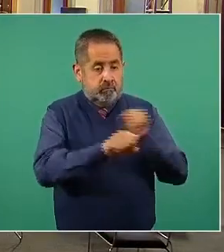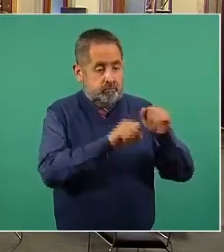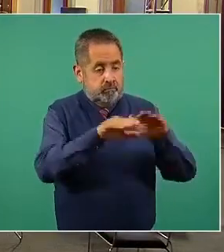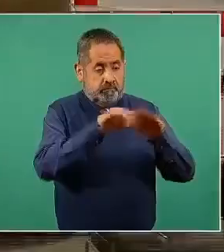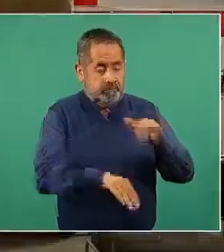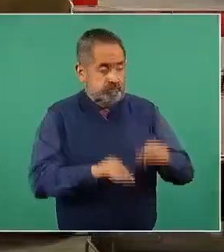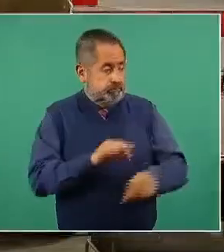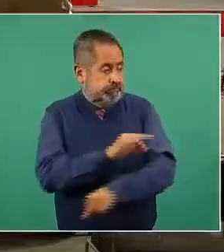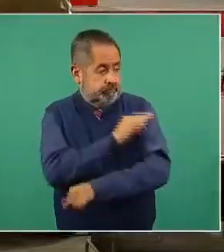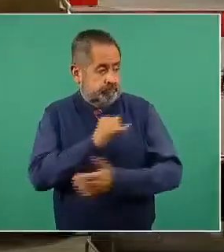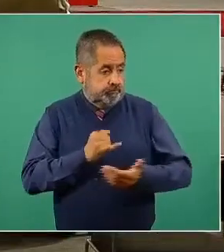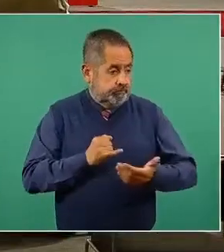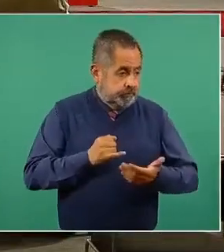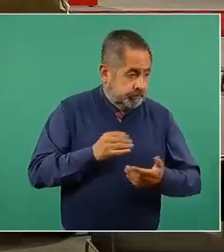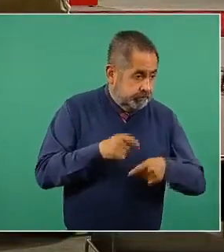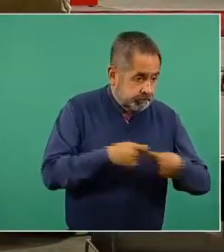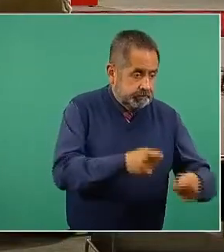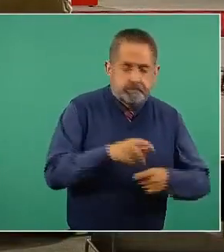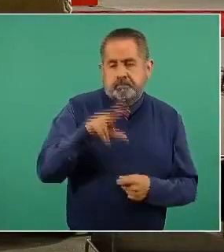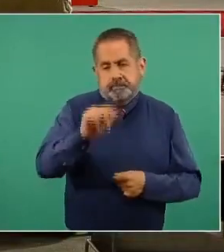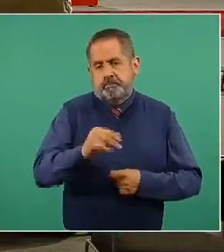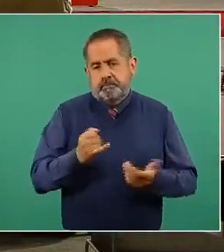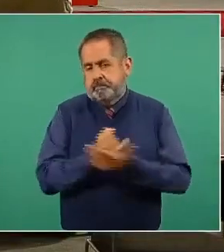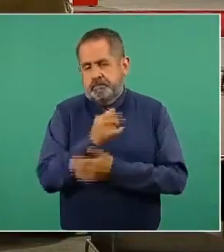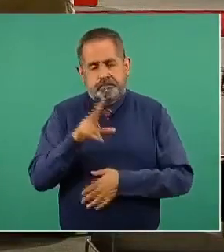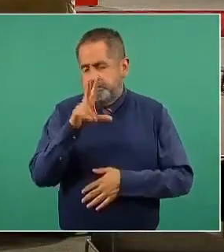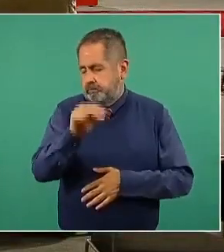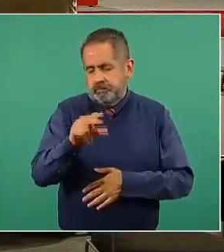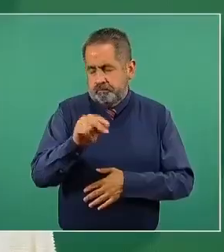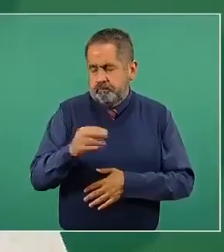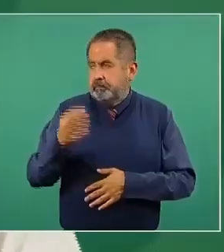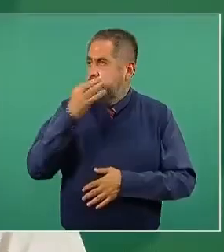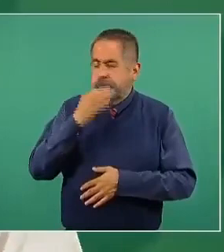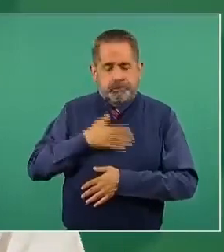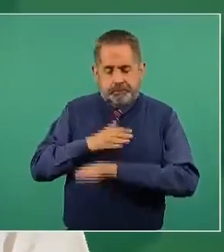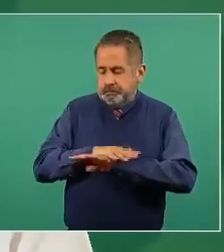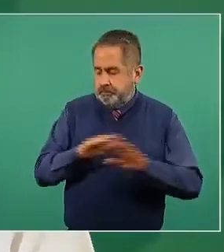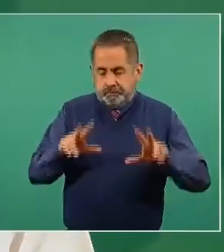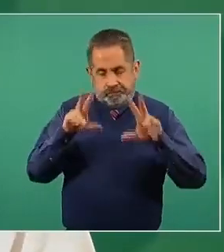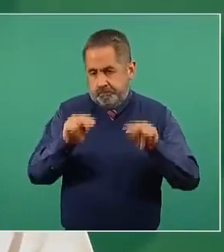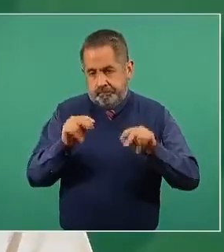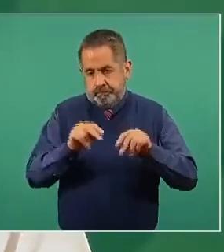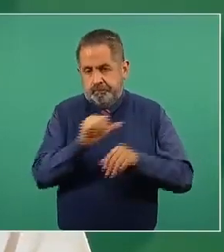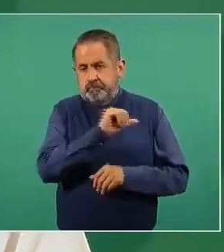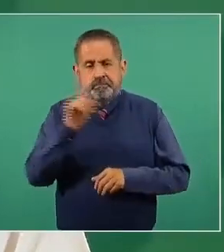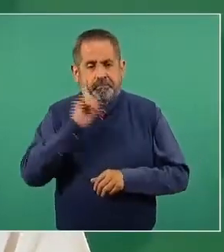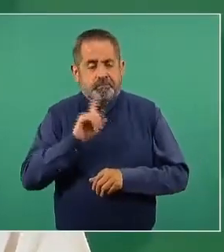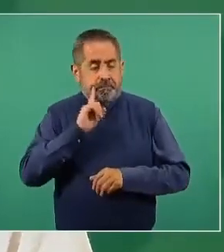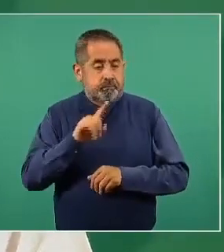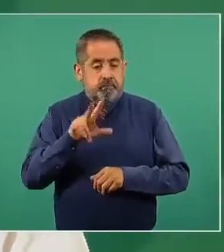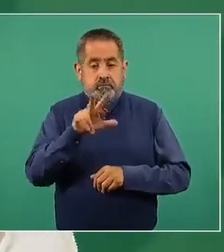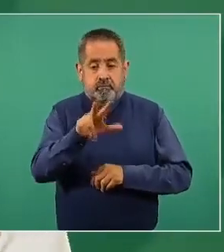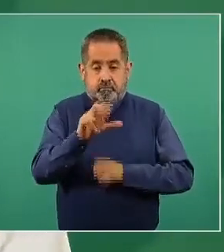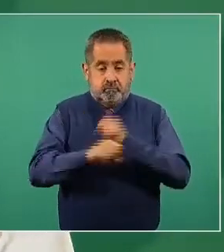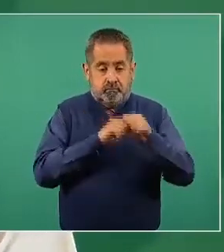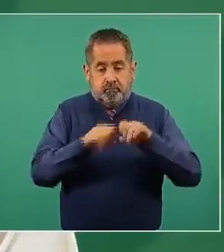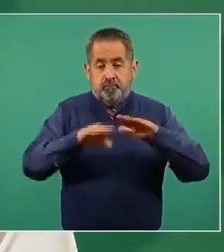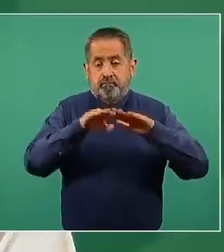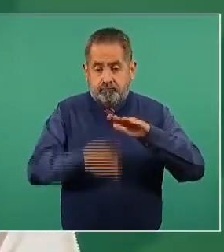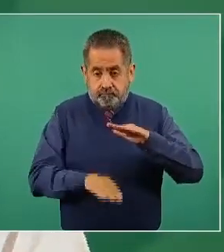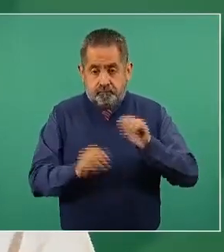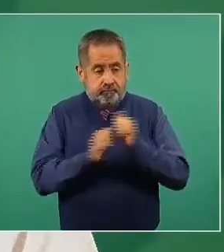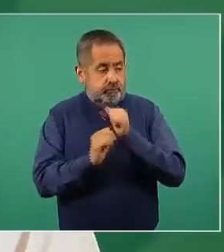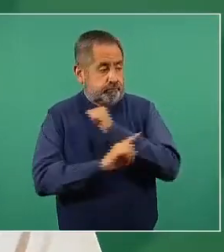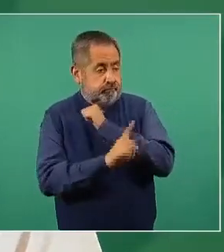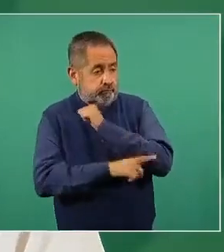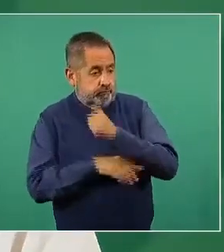hemos decidido no abrir la vacunación contra COVID a mujeres menores de 18 años